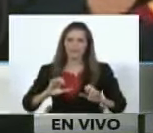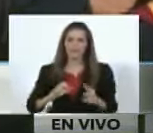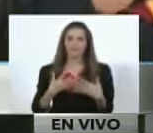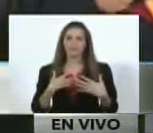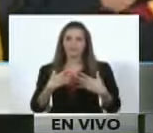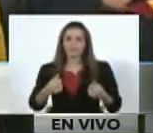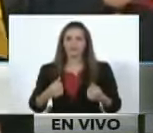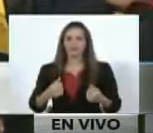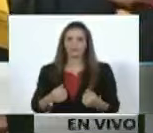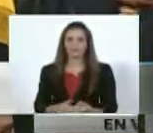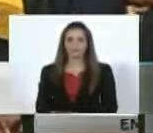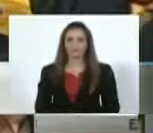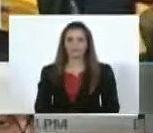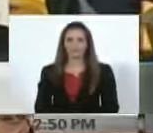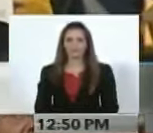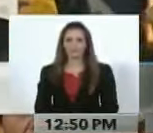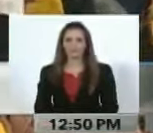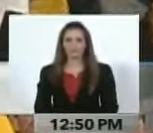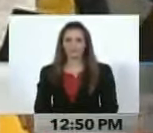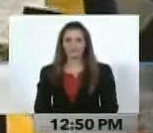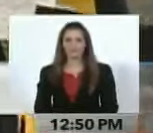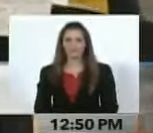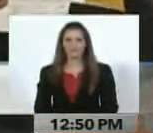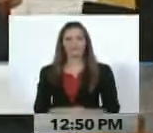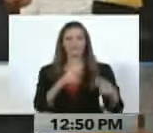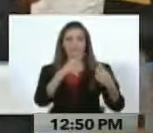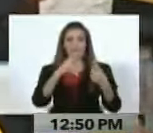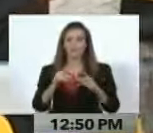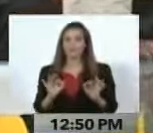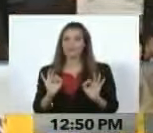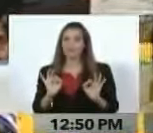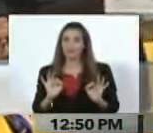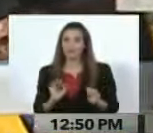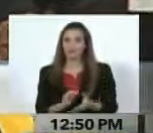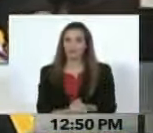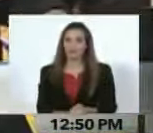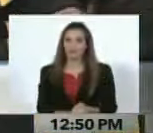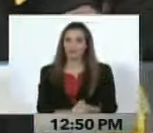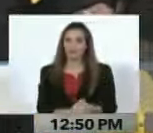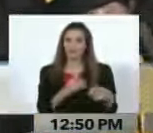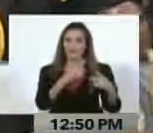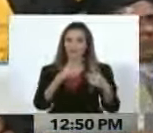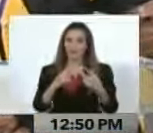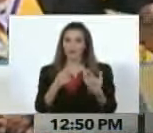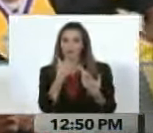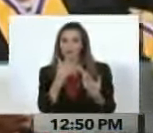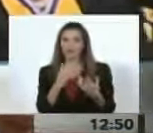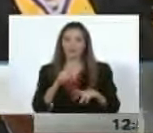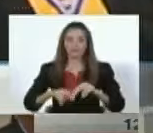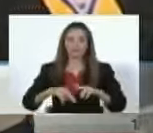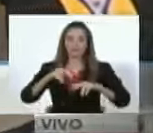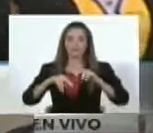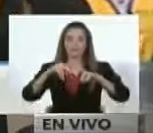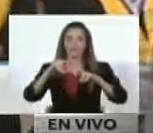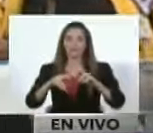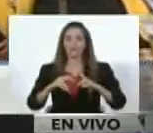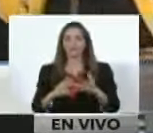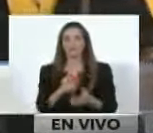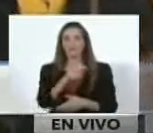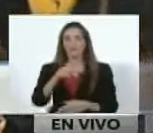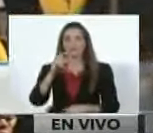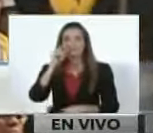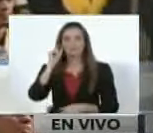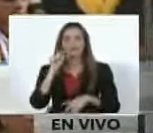salud en las distintas especialidades. Son ustedes los constructores y las constructoras